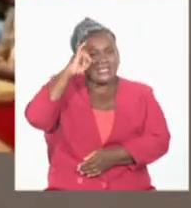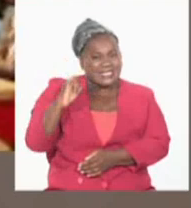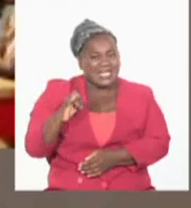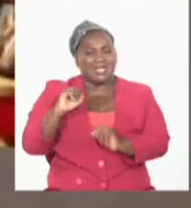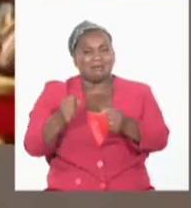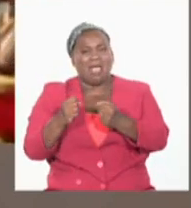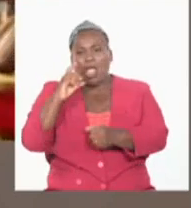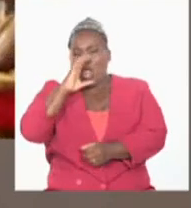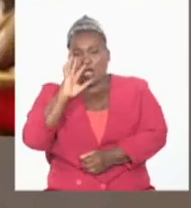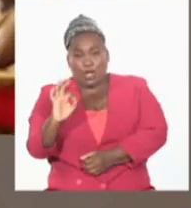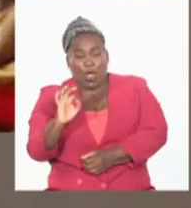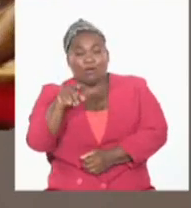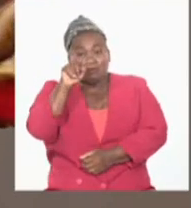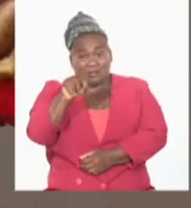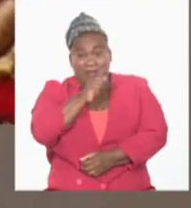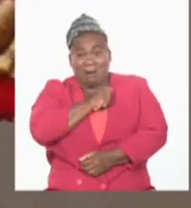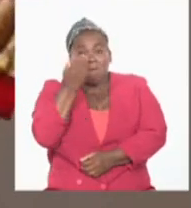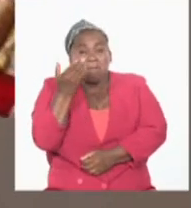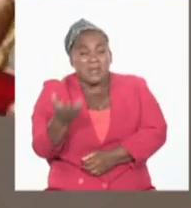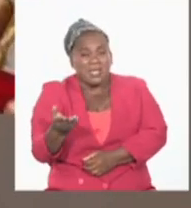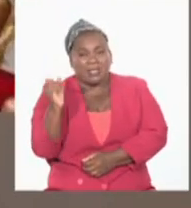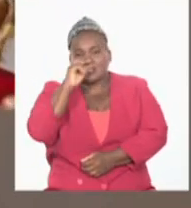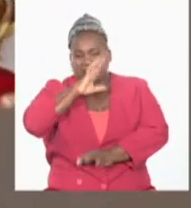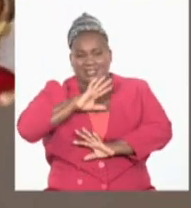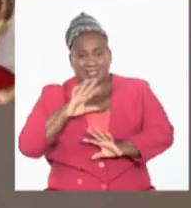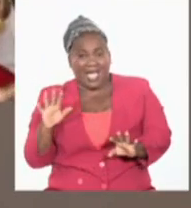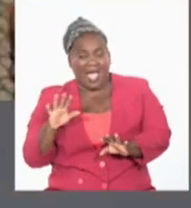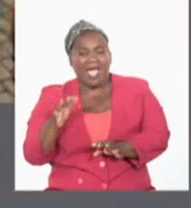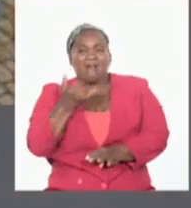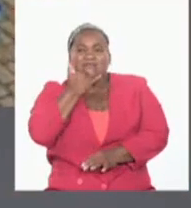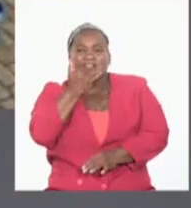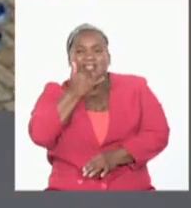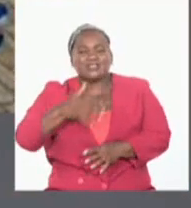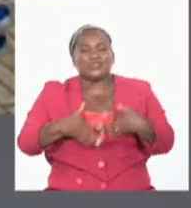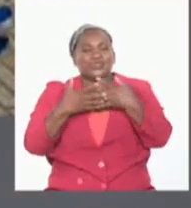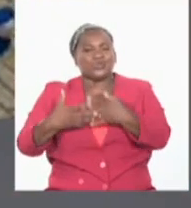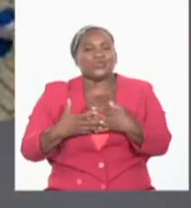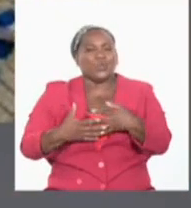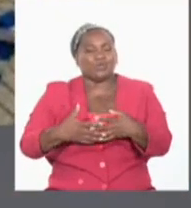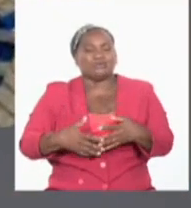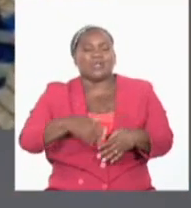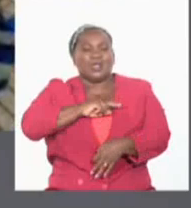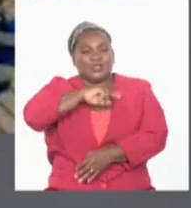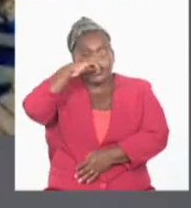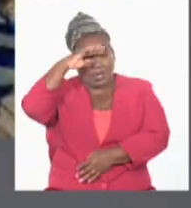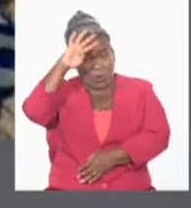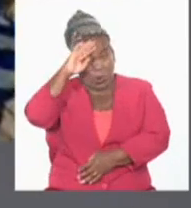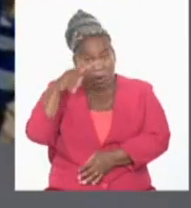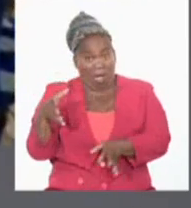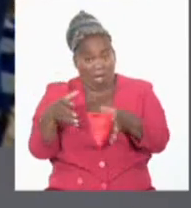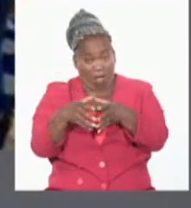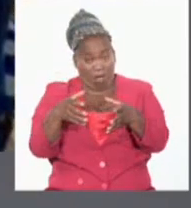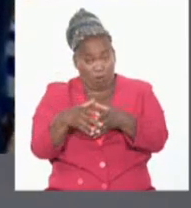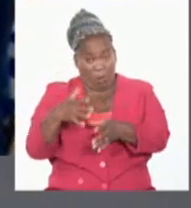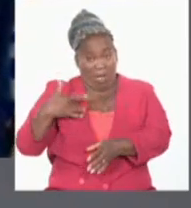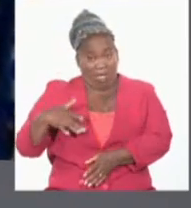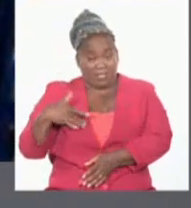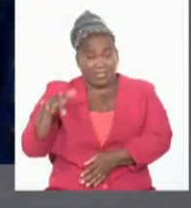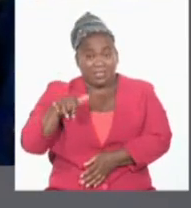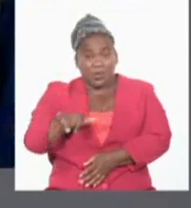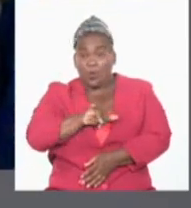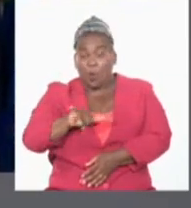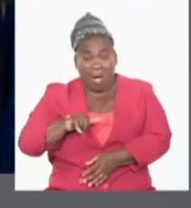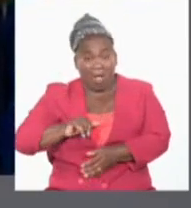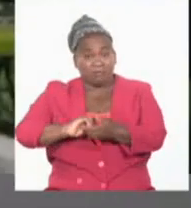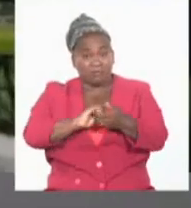cerco económico y de las agresiones de Estados Unidos contra nuestro país. Integrantes del movimiento argentino de Solidaridad más Cuba